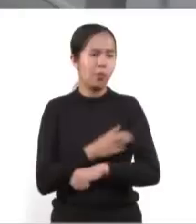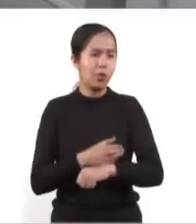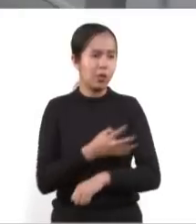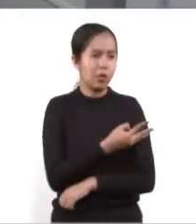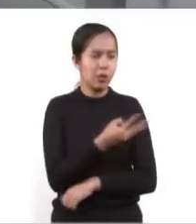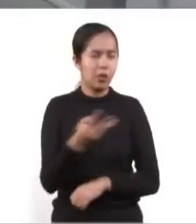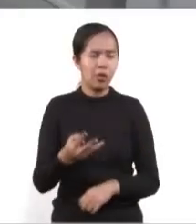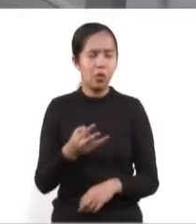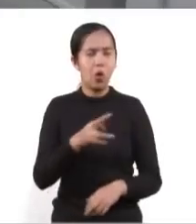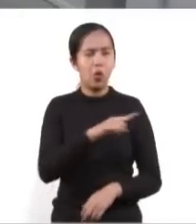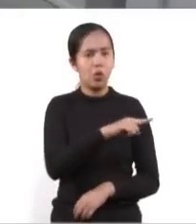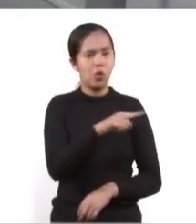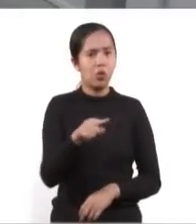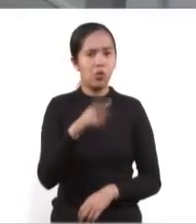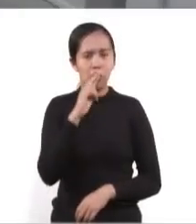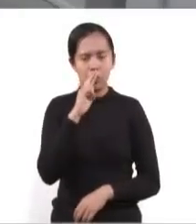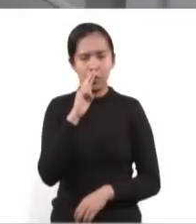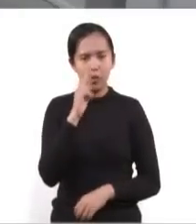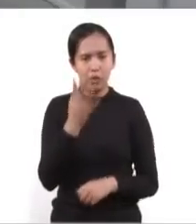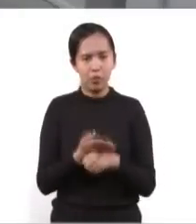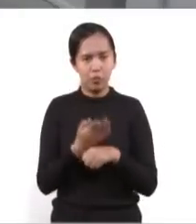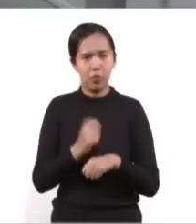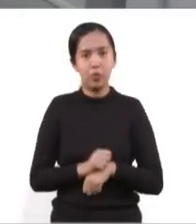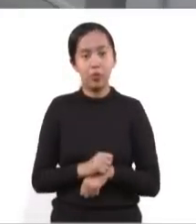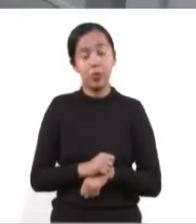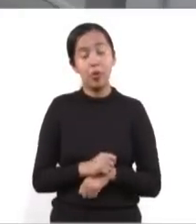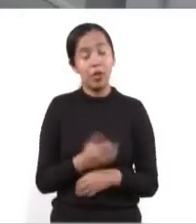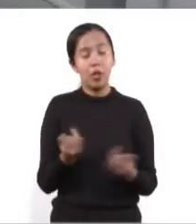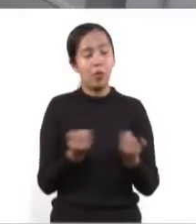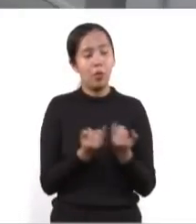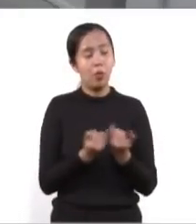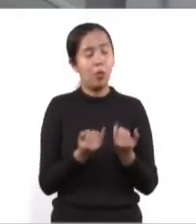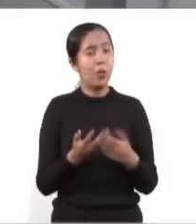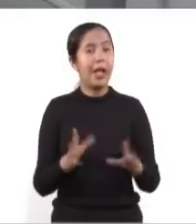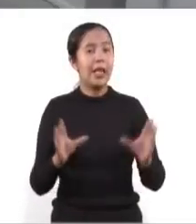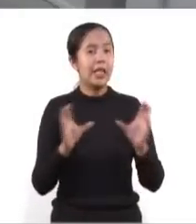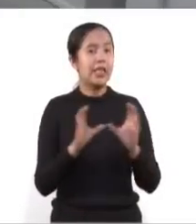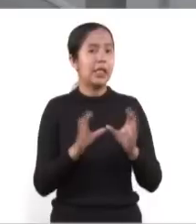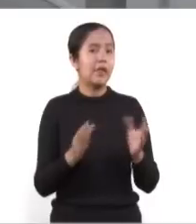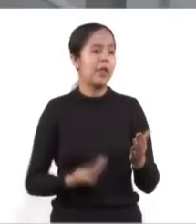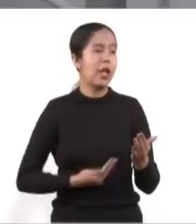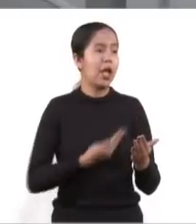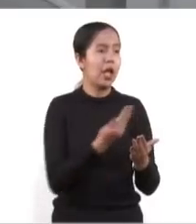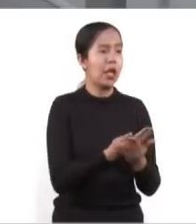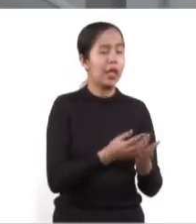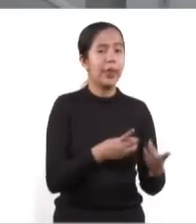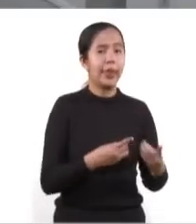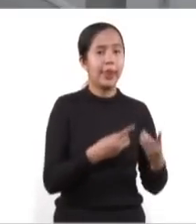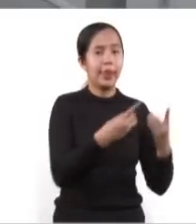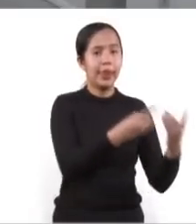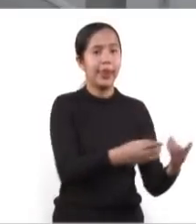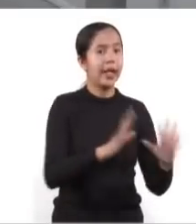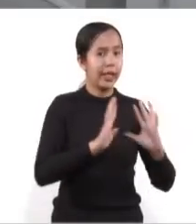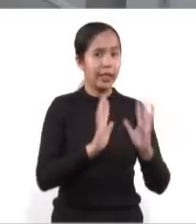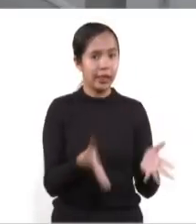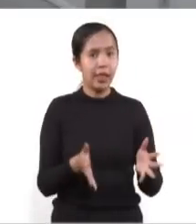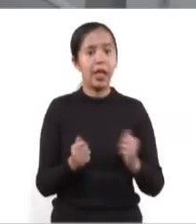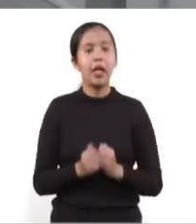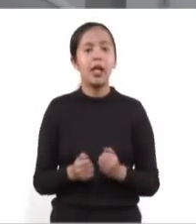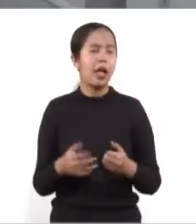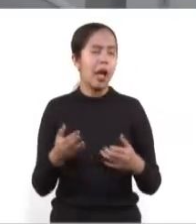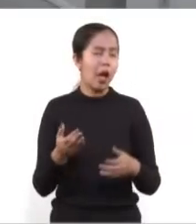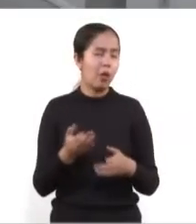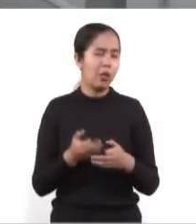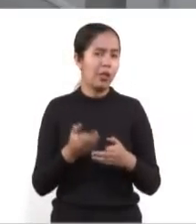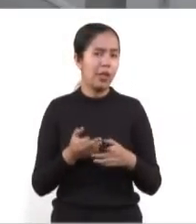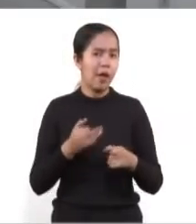aquí operando. Ellos ya fueron también certificados por el SENACE, entonces ya están ahorita en la última fase de